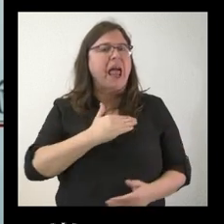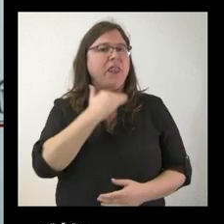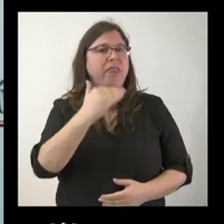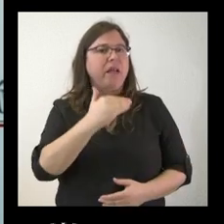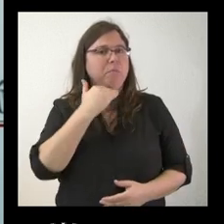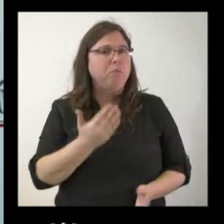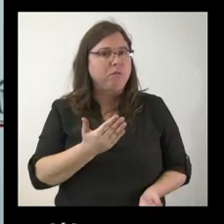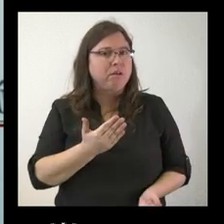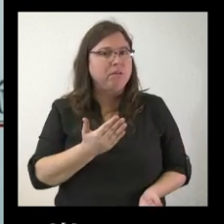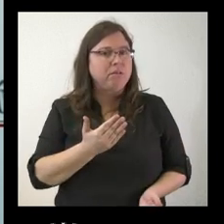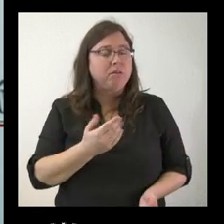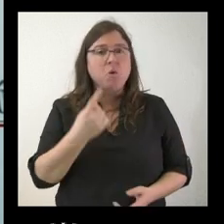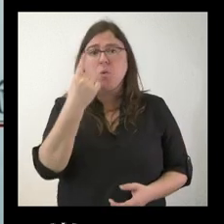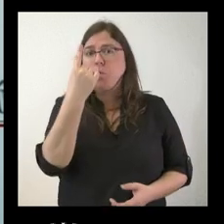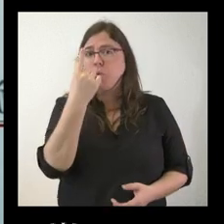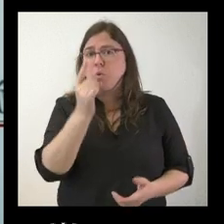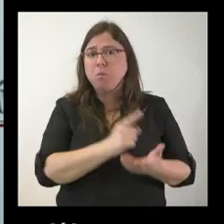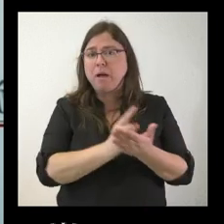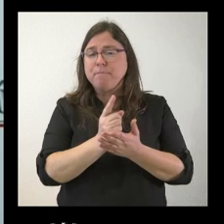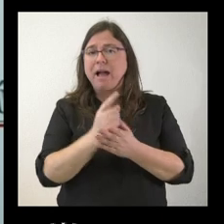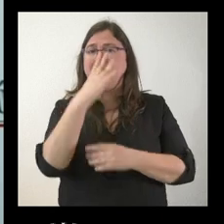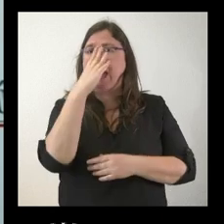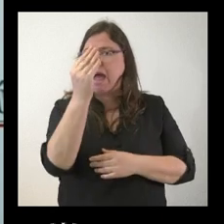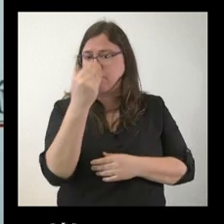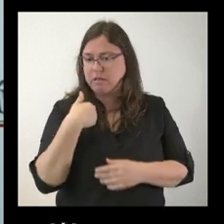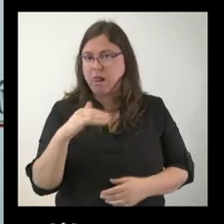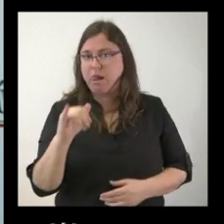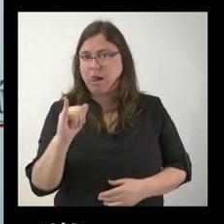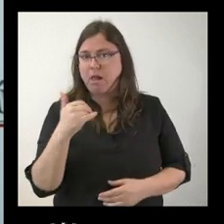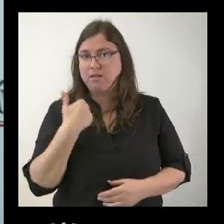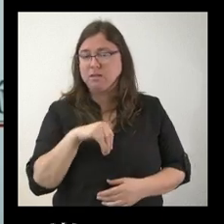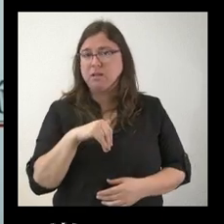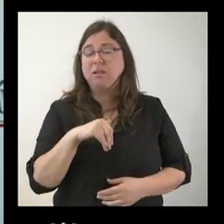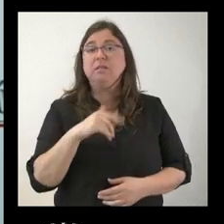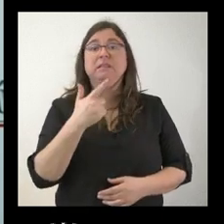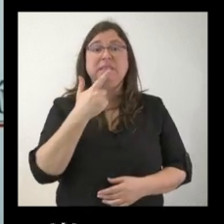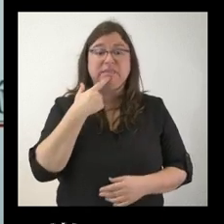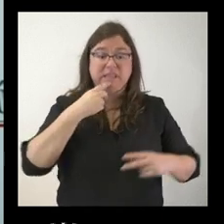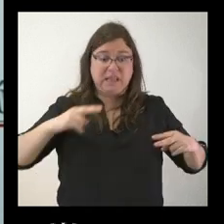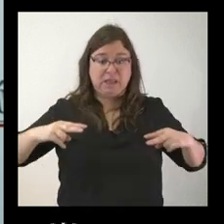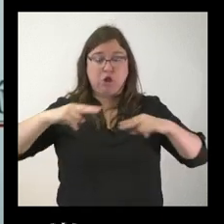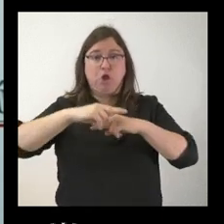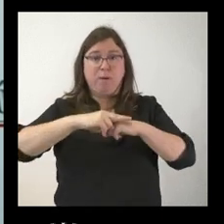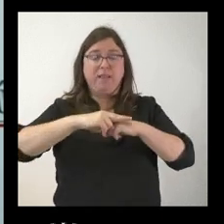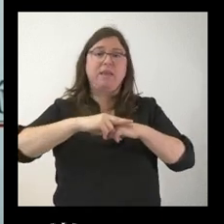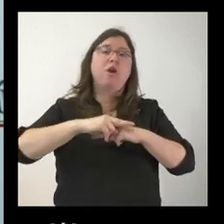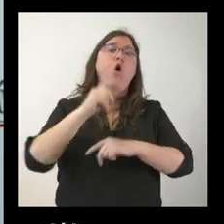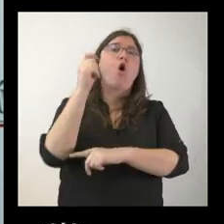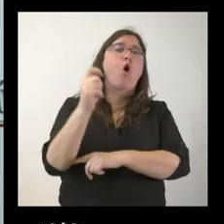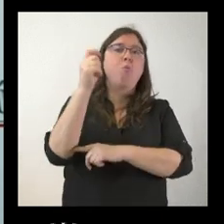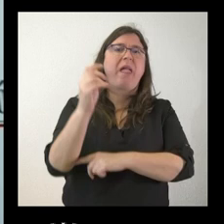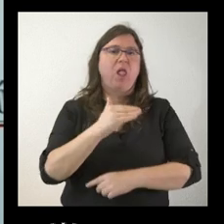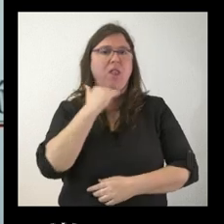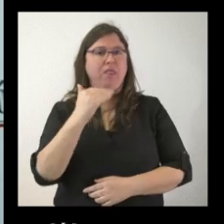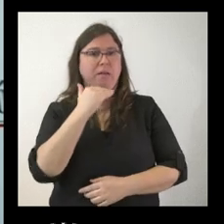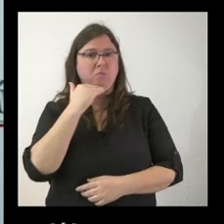el único mapa que hay es el del ave que ya está hecho y ni siquiera desdobla la vía entre el medio y Zamora y